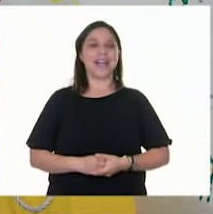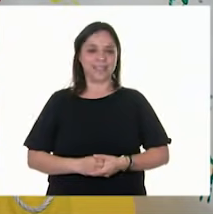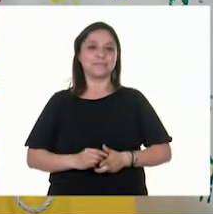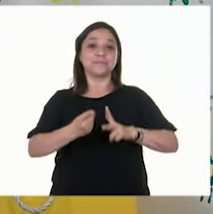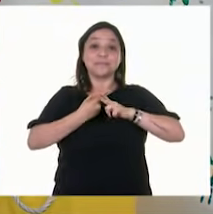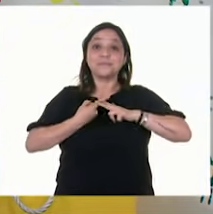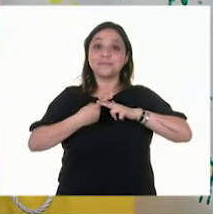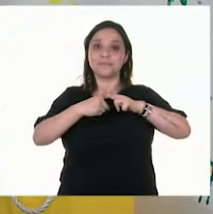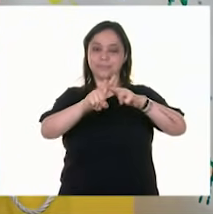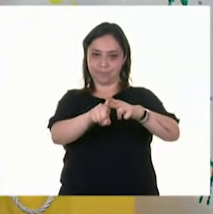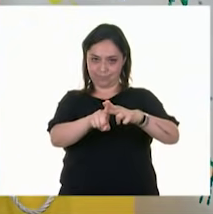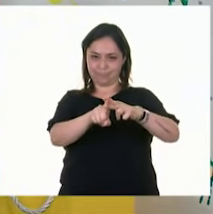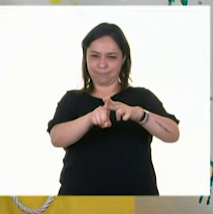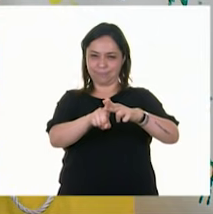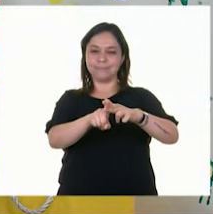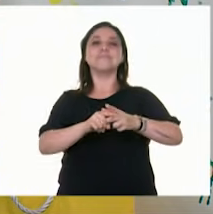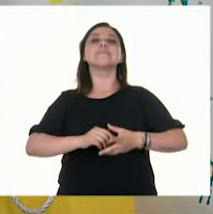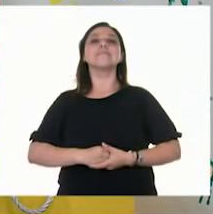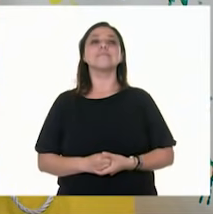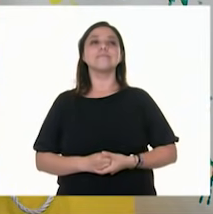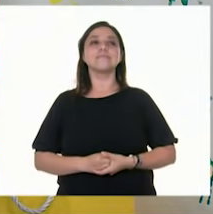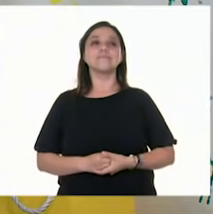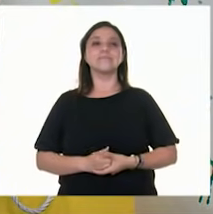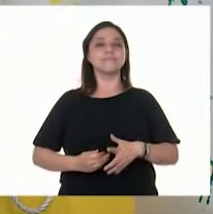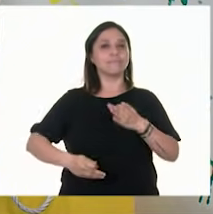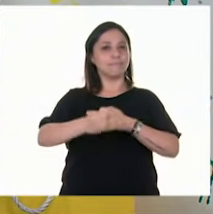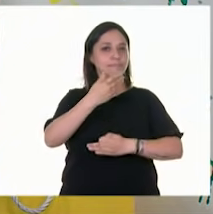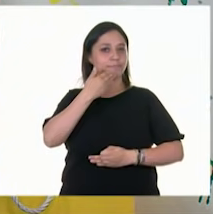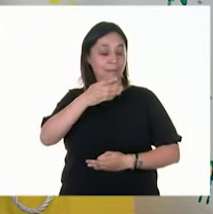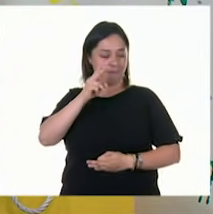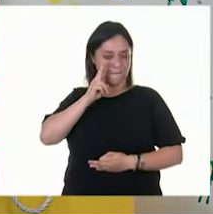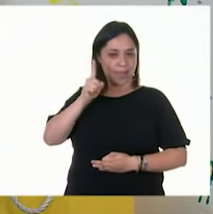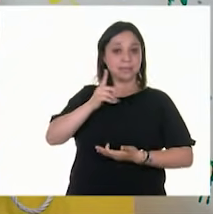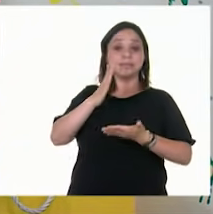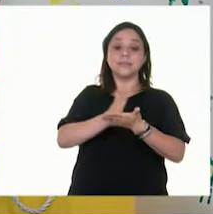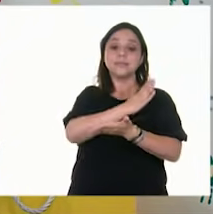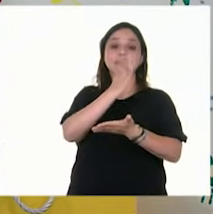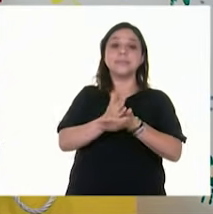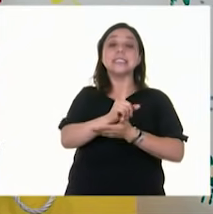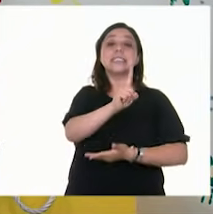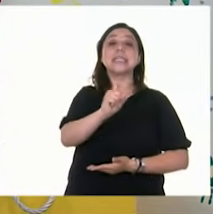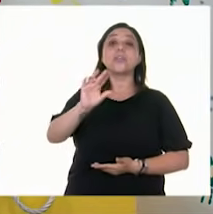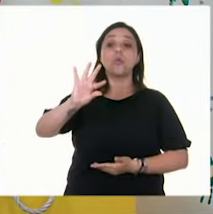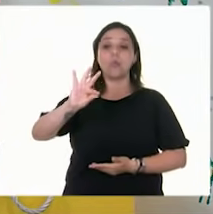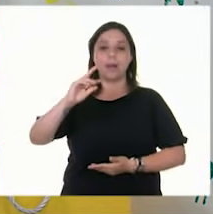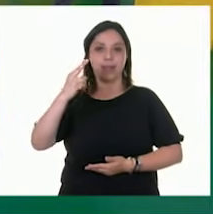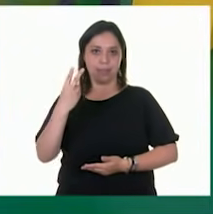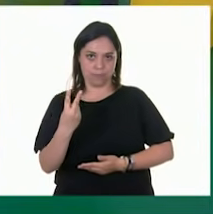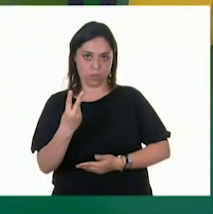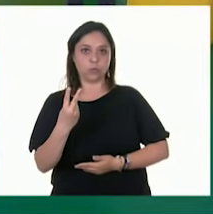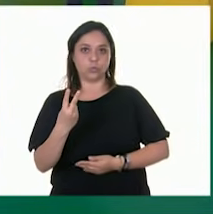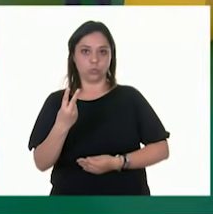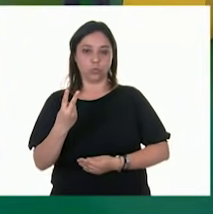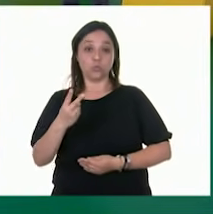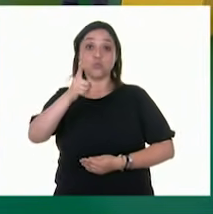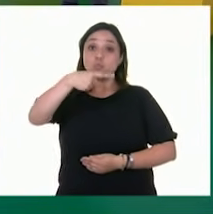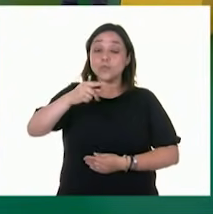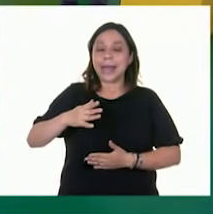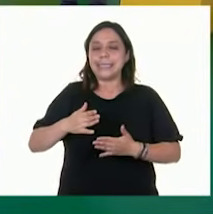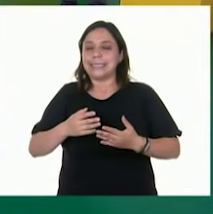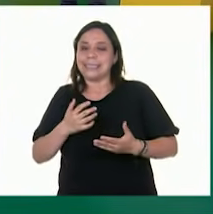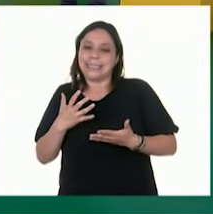comenzar, ajá, muy firmes, con todo muy, muy correcto, vámonos nuevamente a la página 142. Perfecto. Y vamos a poner mucho entusiasmo